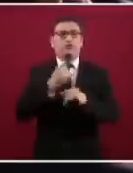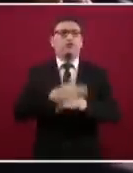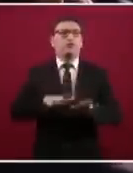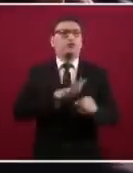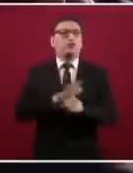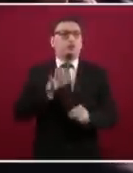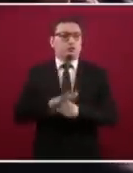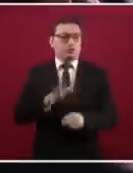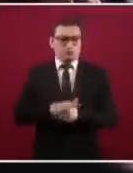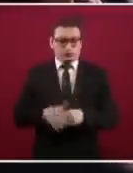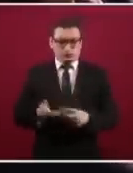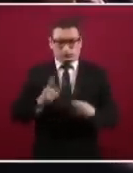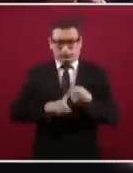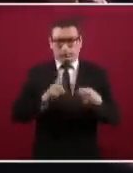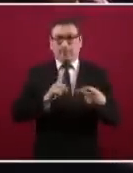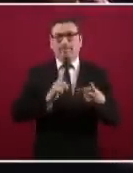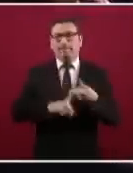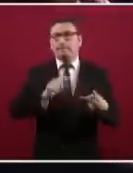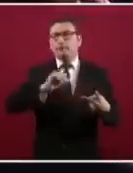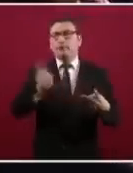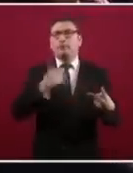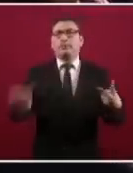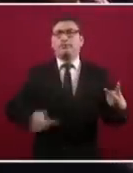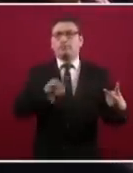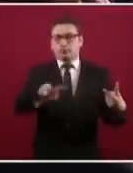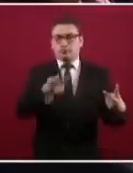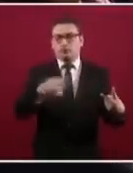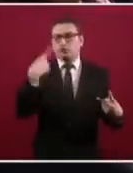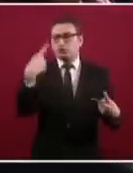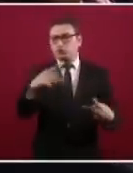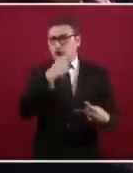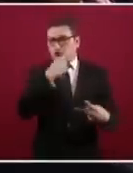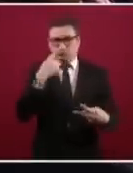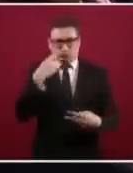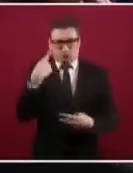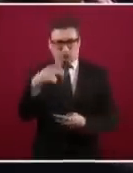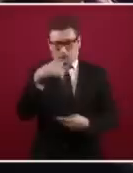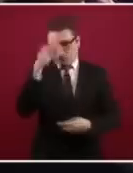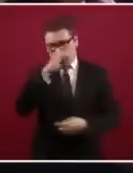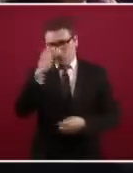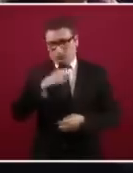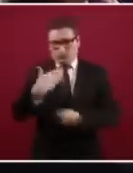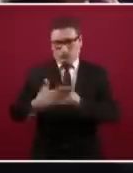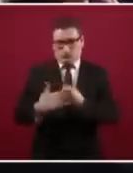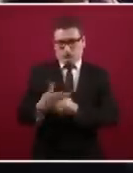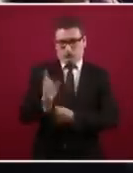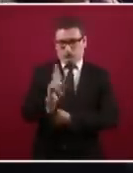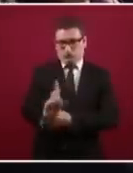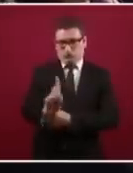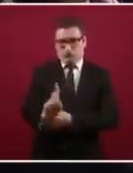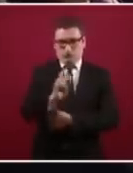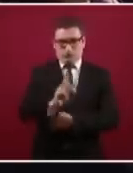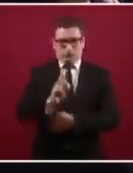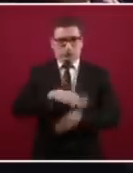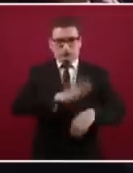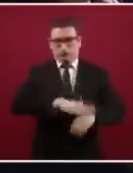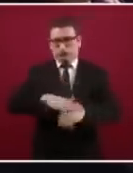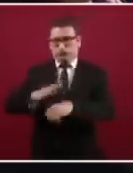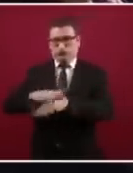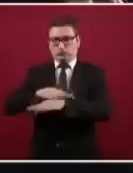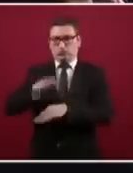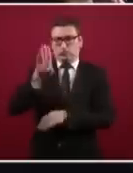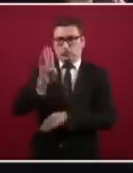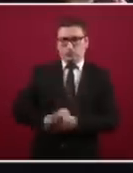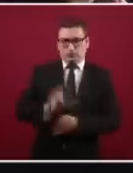tiene? Esa sería la primera pregunta. Y la segunda, ¿cuál es su opinión en torno a que este domingo van a salir, bueno, se ha convocado a los ciudadanos de